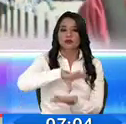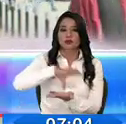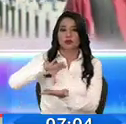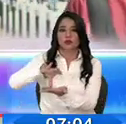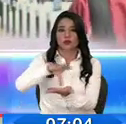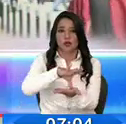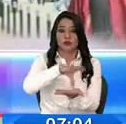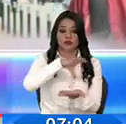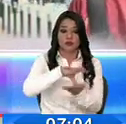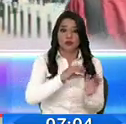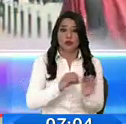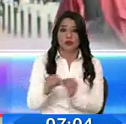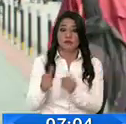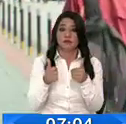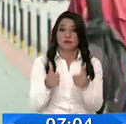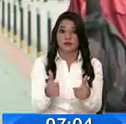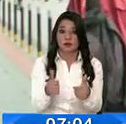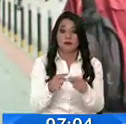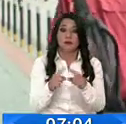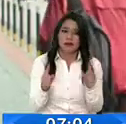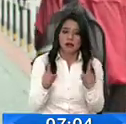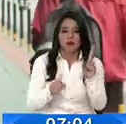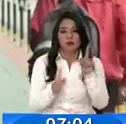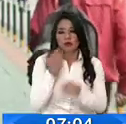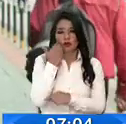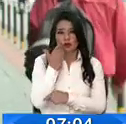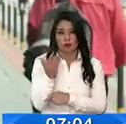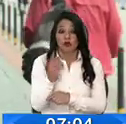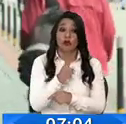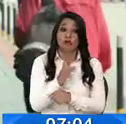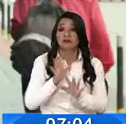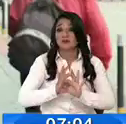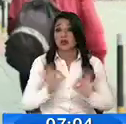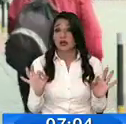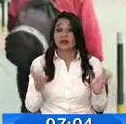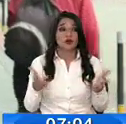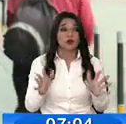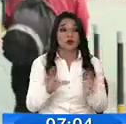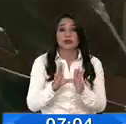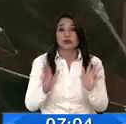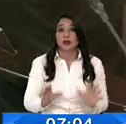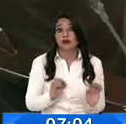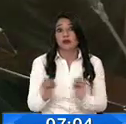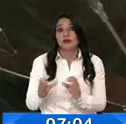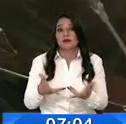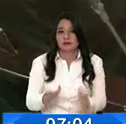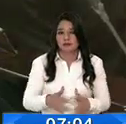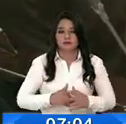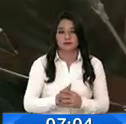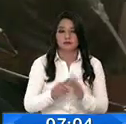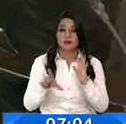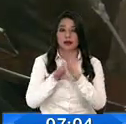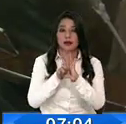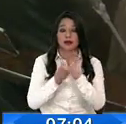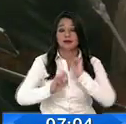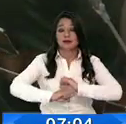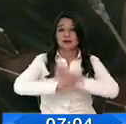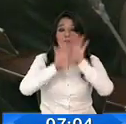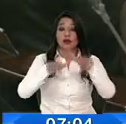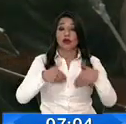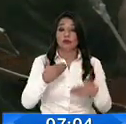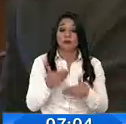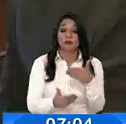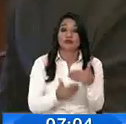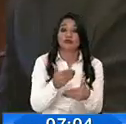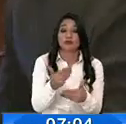tengamos ya desordenadas que incomodan o mejor no y cómo vemos a nadie no tengamos ciudades ordenados en la legislatura no hay aún claridad sobre cómo proceder